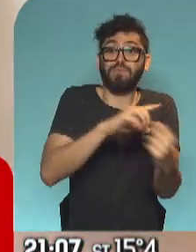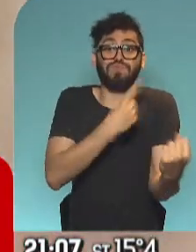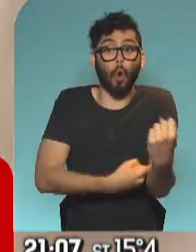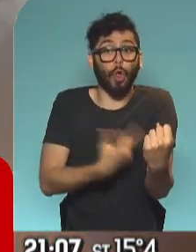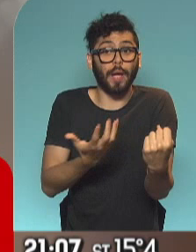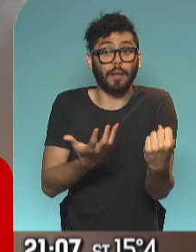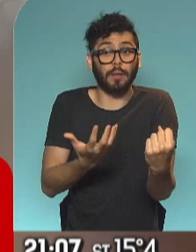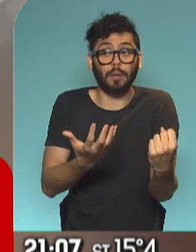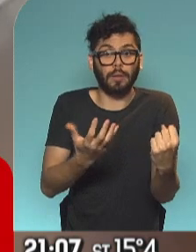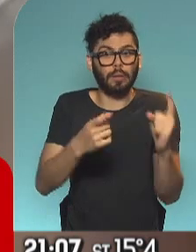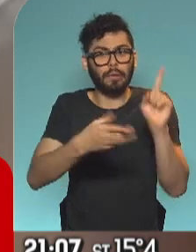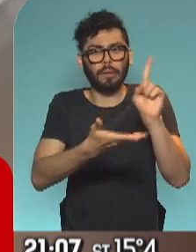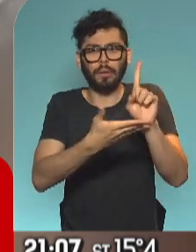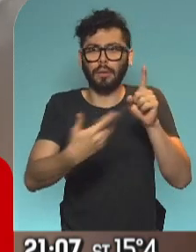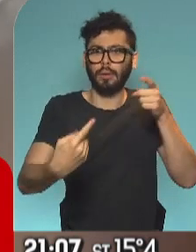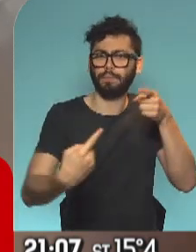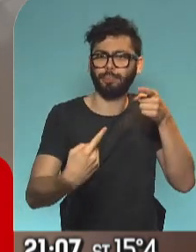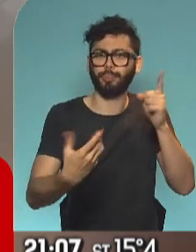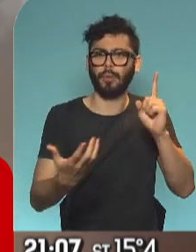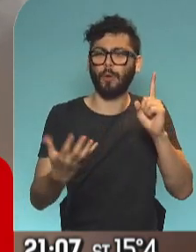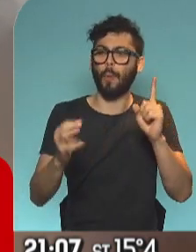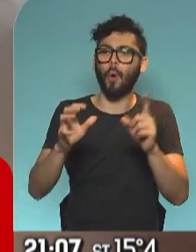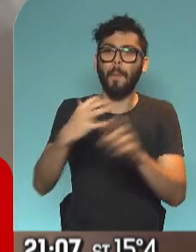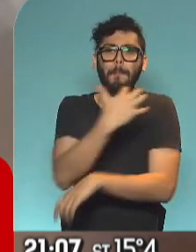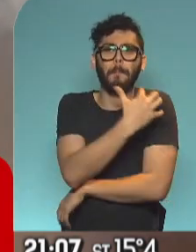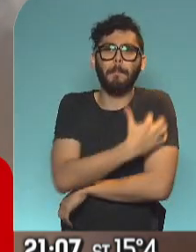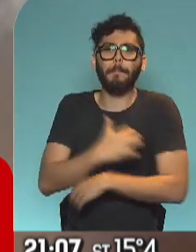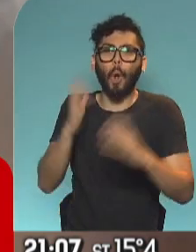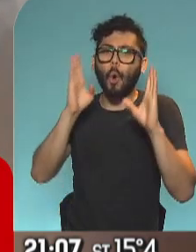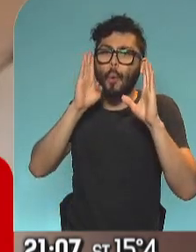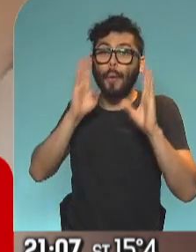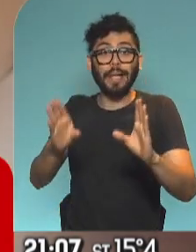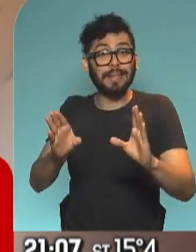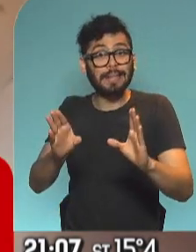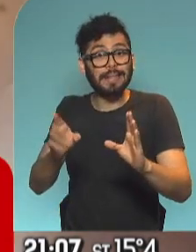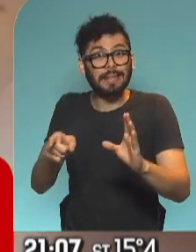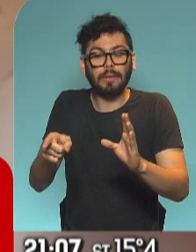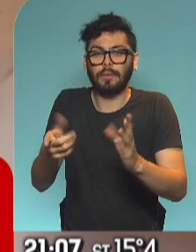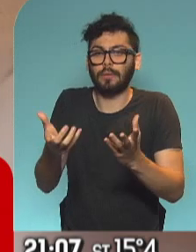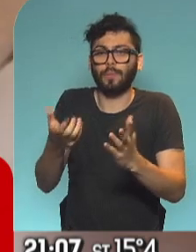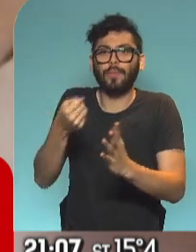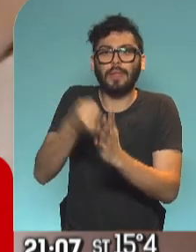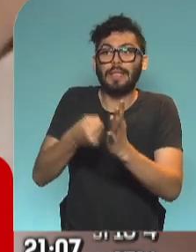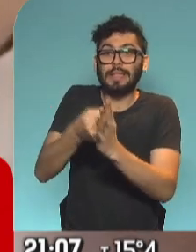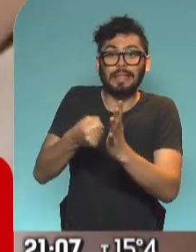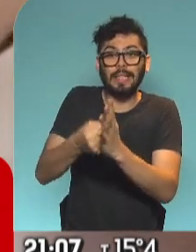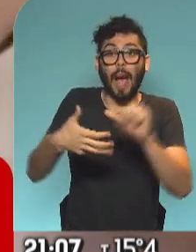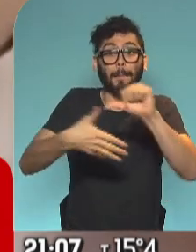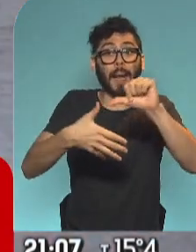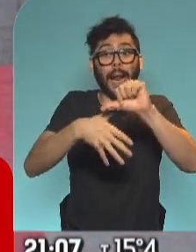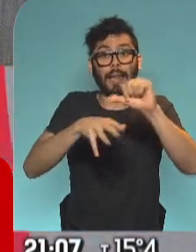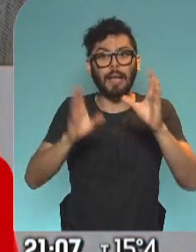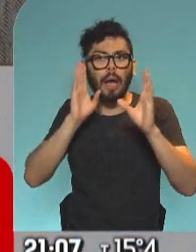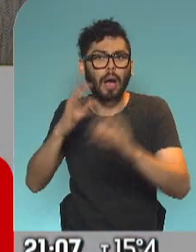no quisieran que la opción por los pobres haya ganado la lucha de la teología en América Latina,